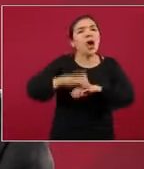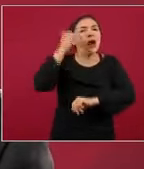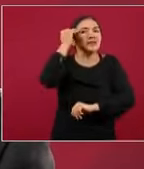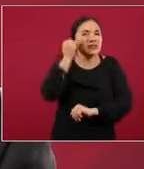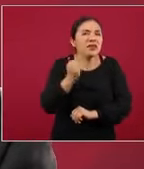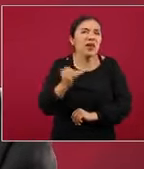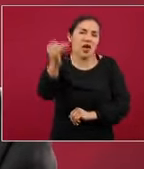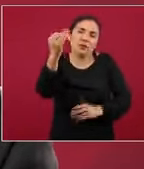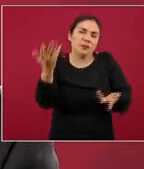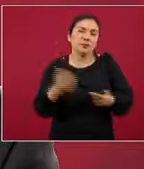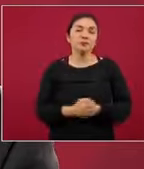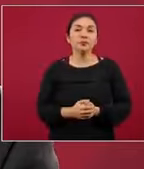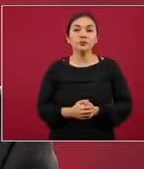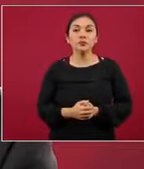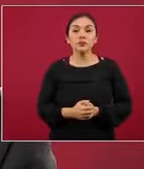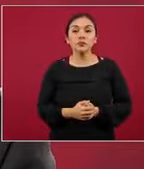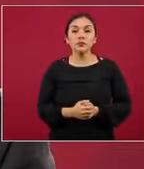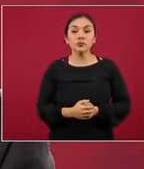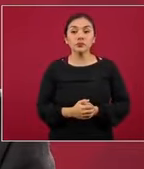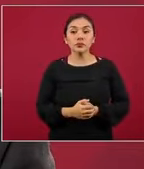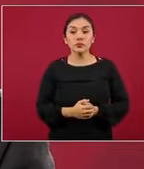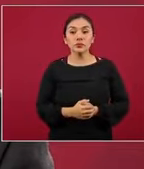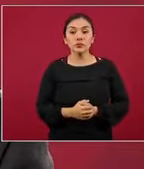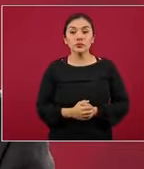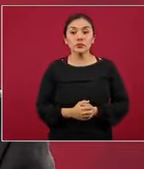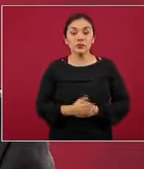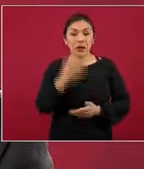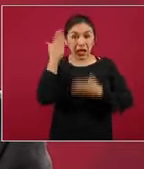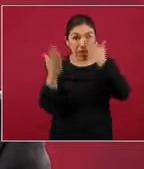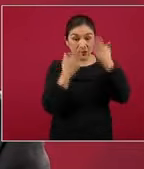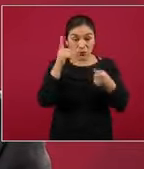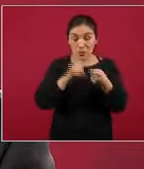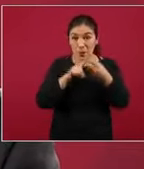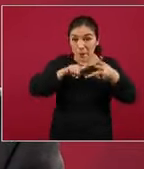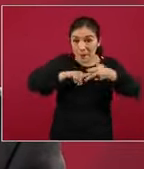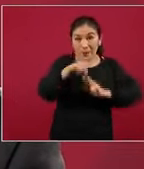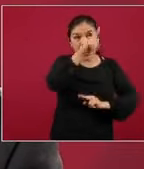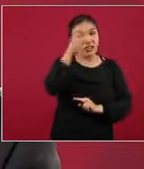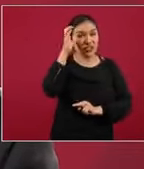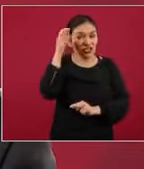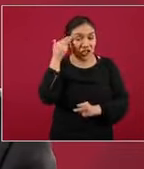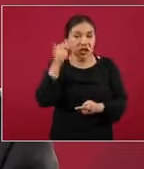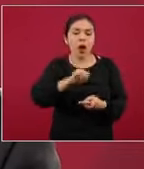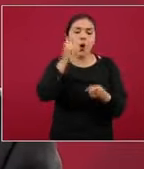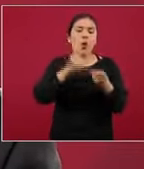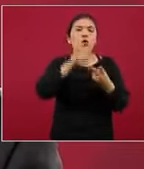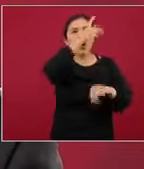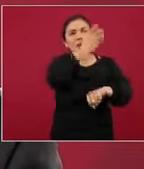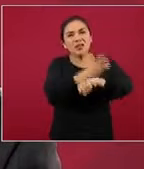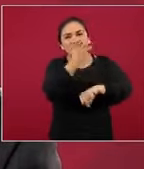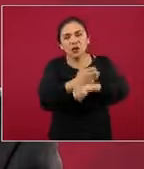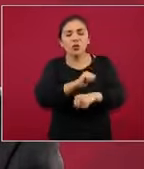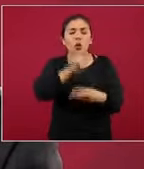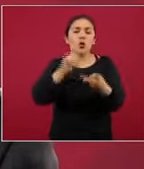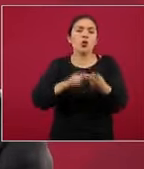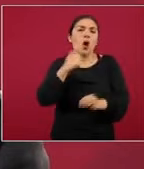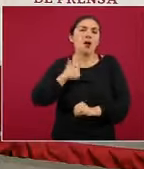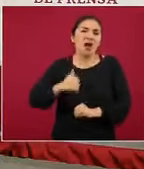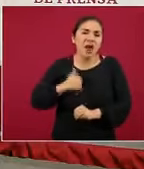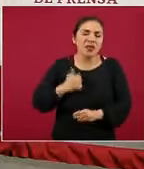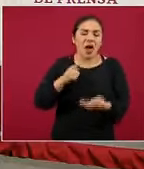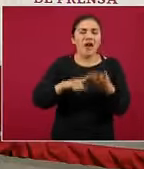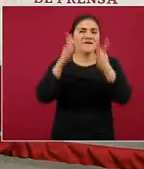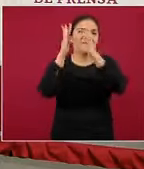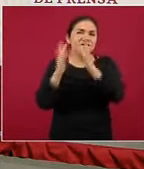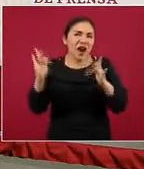tiempo, etcétera. De esos estudios iniciales que se hicieron en China, hay otros que se hicieron en Estados Unidos, otros en Canadá, otros